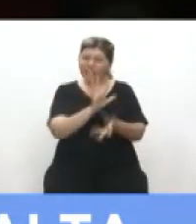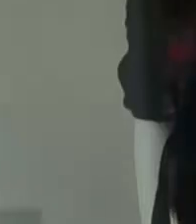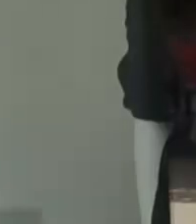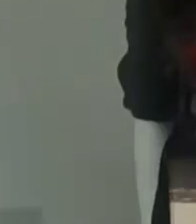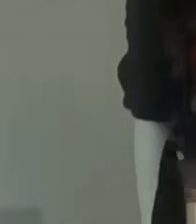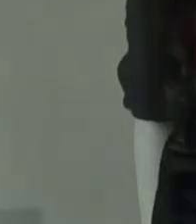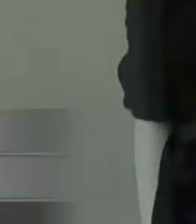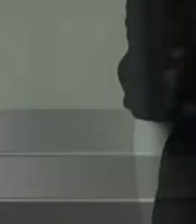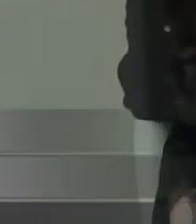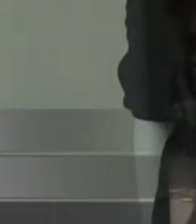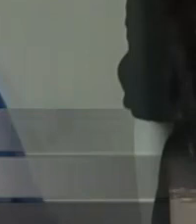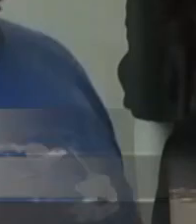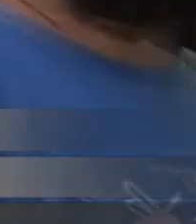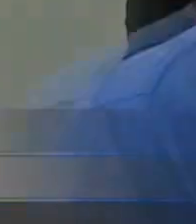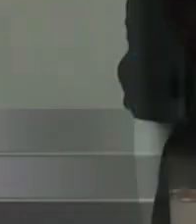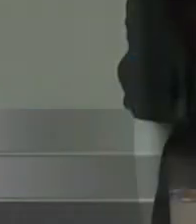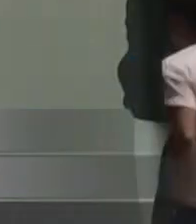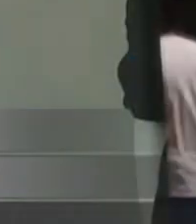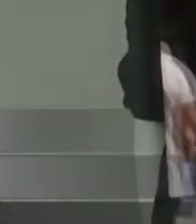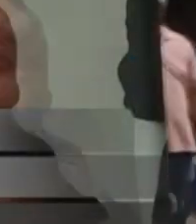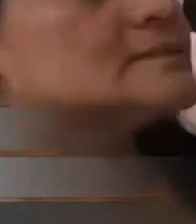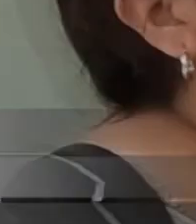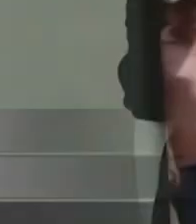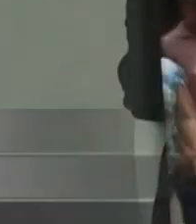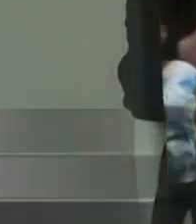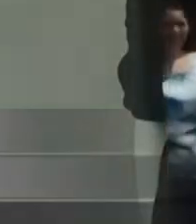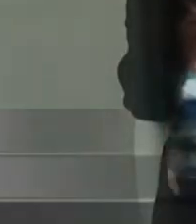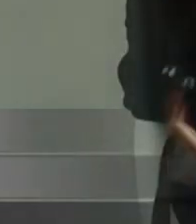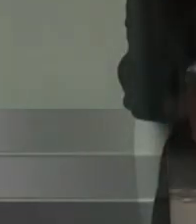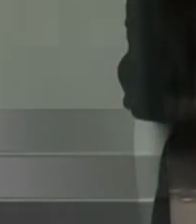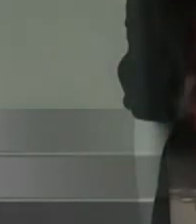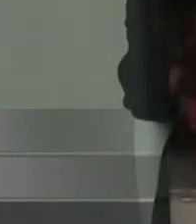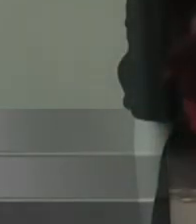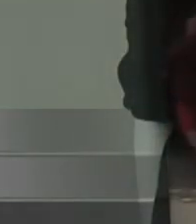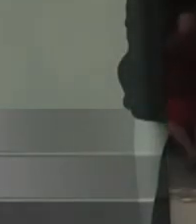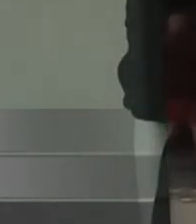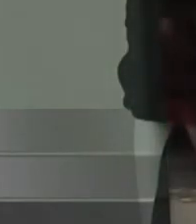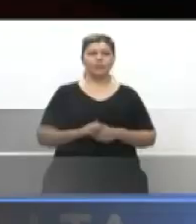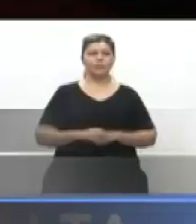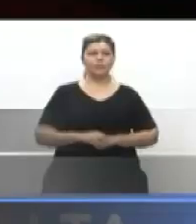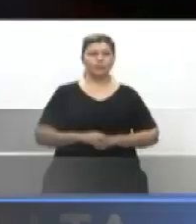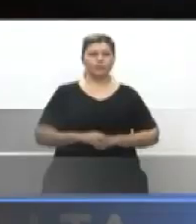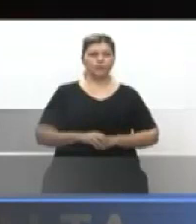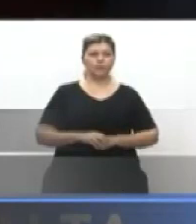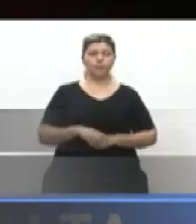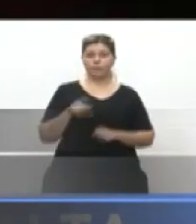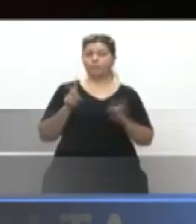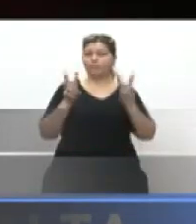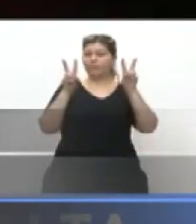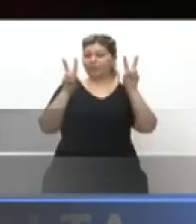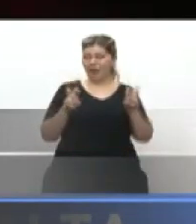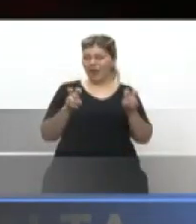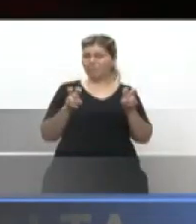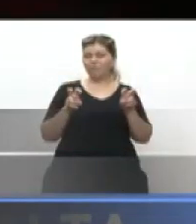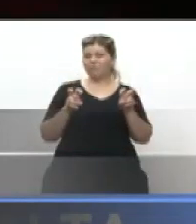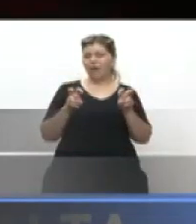popular. La senadora Beatriz Ávila confirmó que trabajarán durante el verano para dar las herramientas necesarias al nuevo gobierno nacional. Y hemos logrado